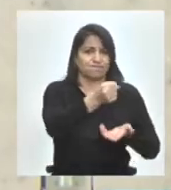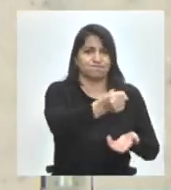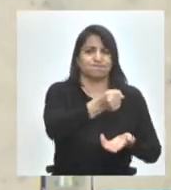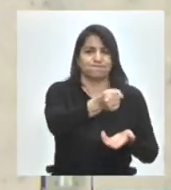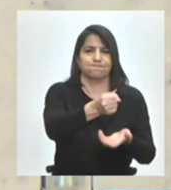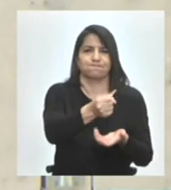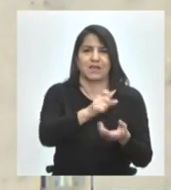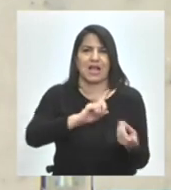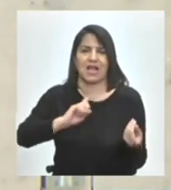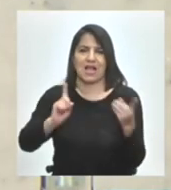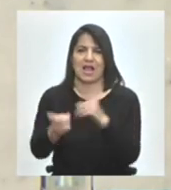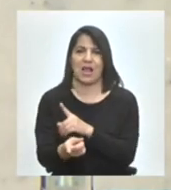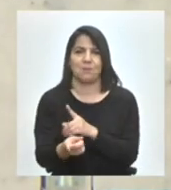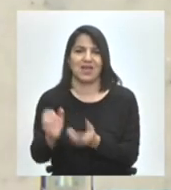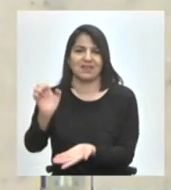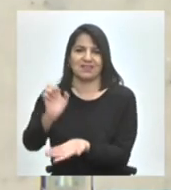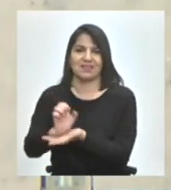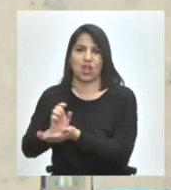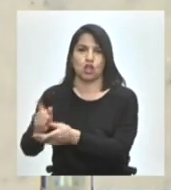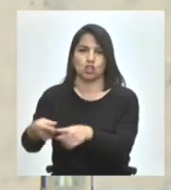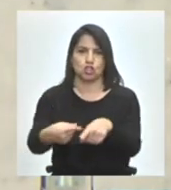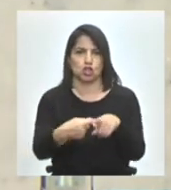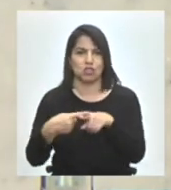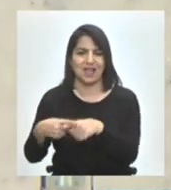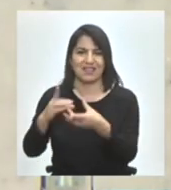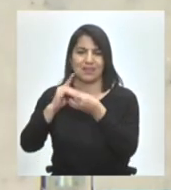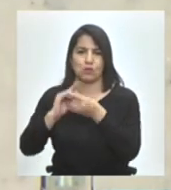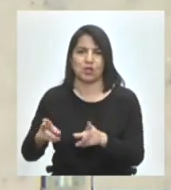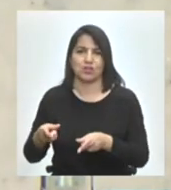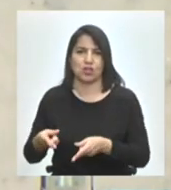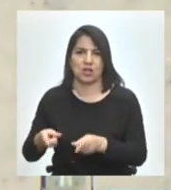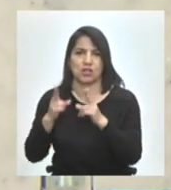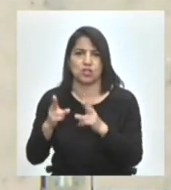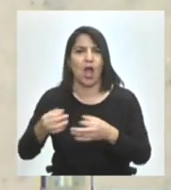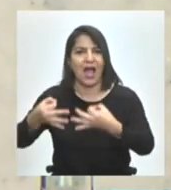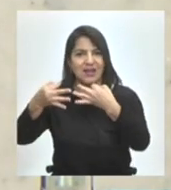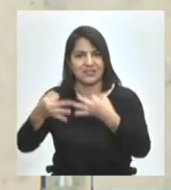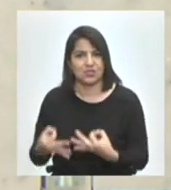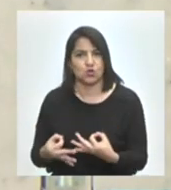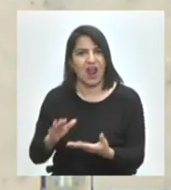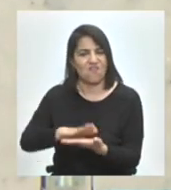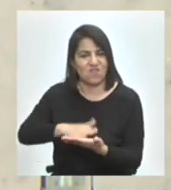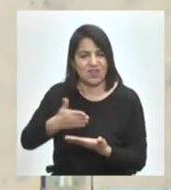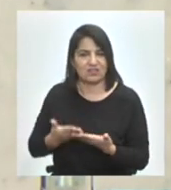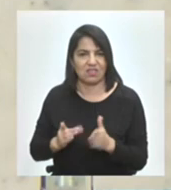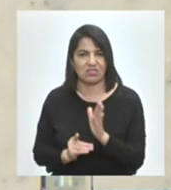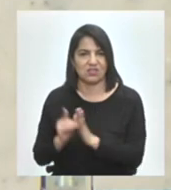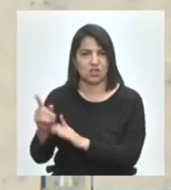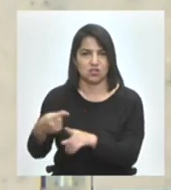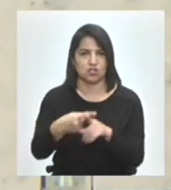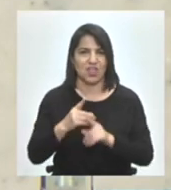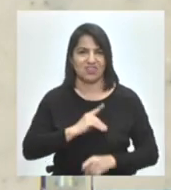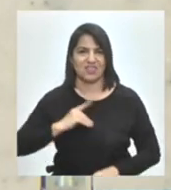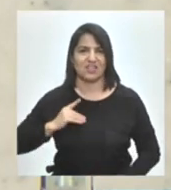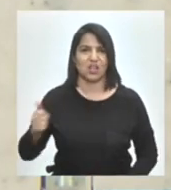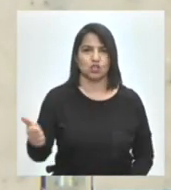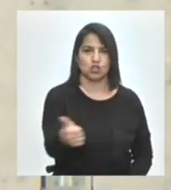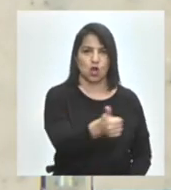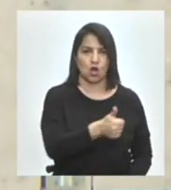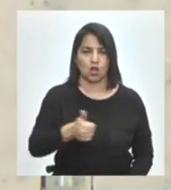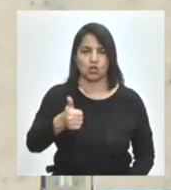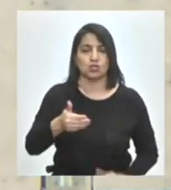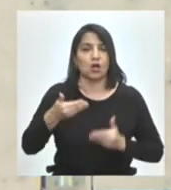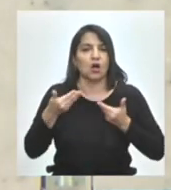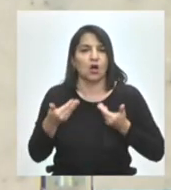y democrático de derechos capaz de garantizar bienestar, desarrollo social y dignidad para todas y todos.